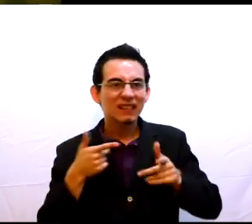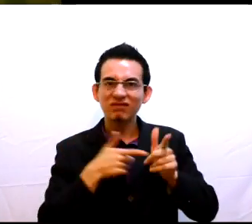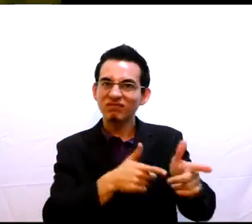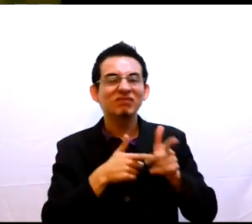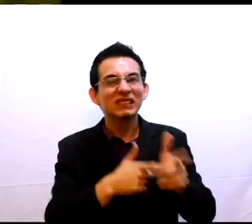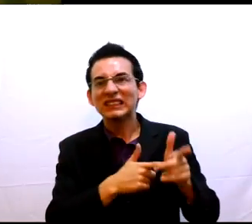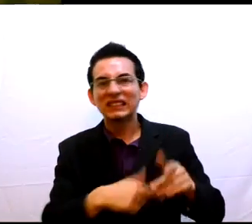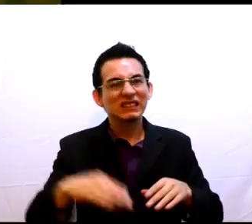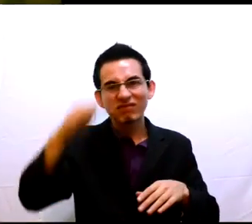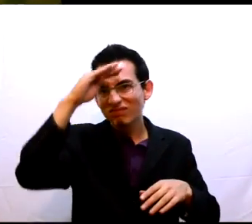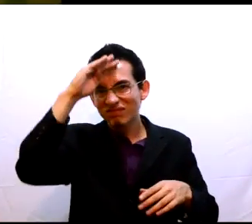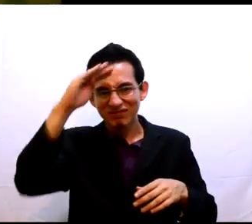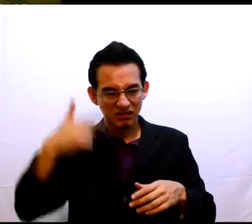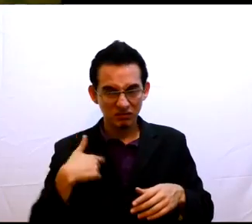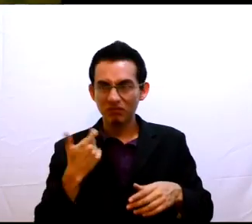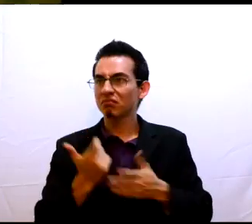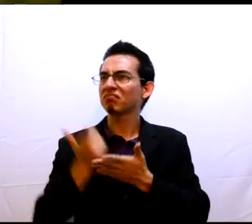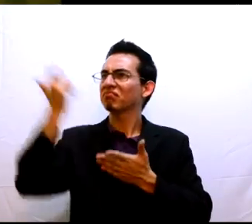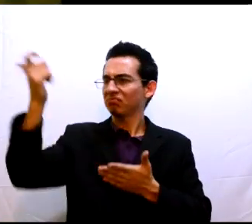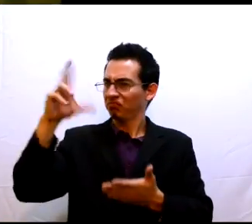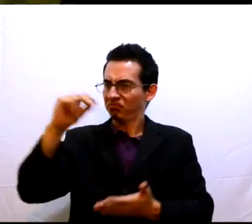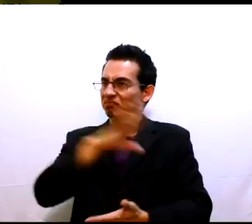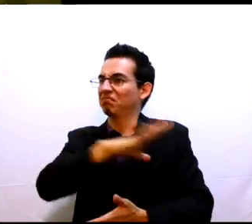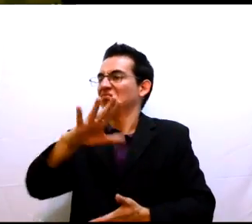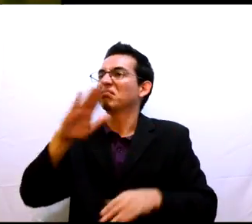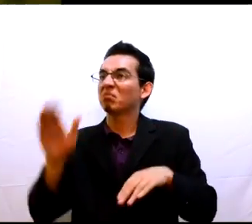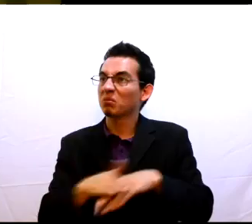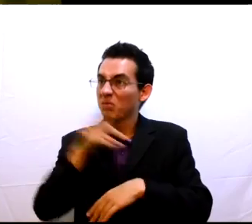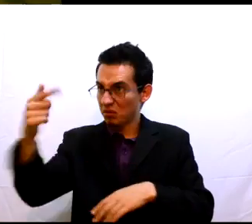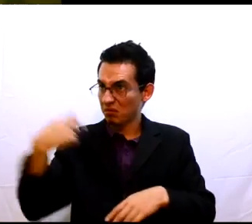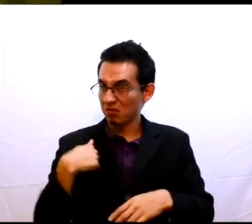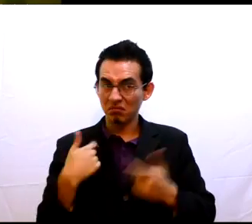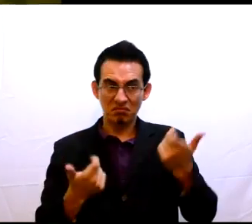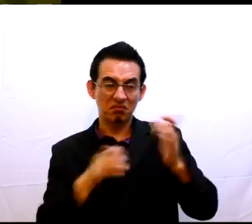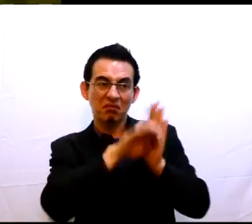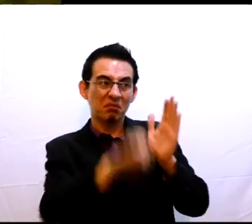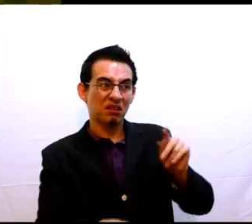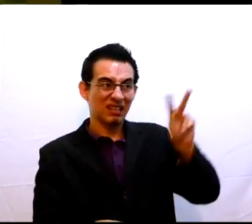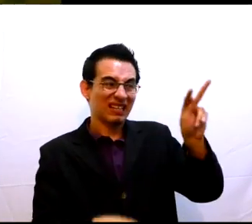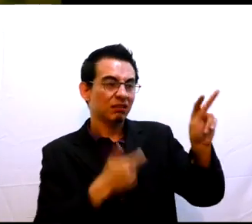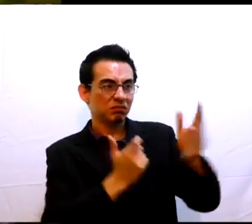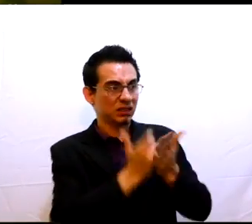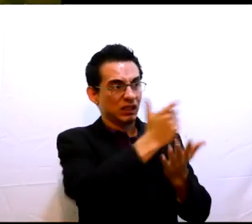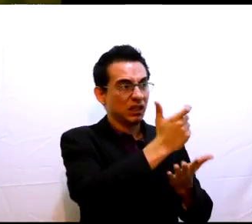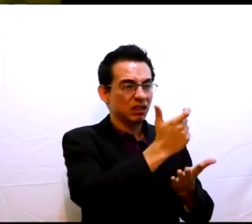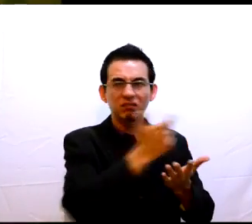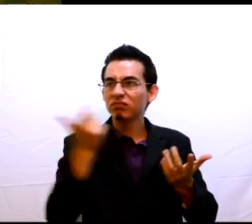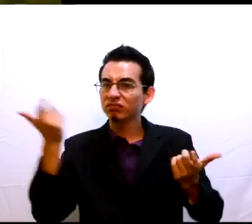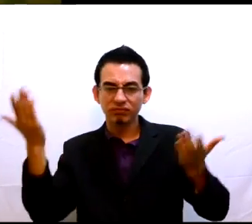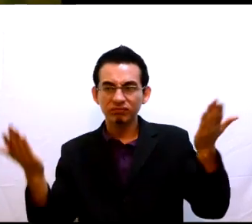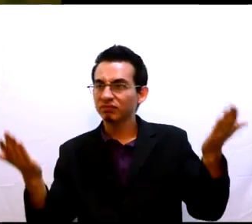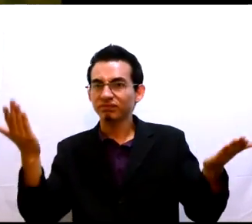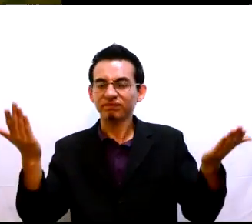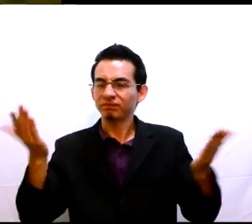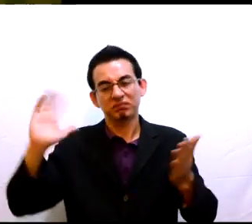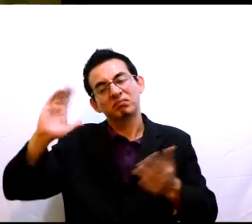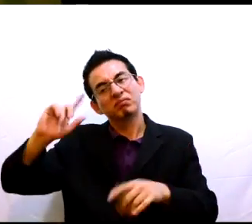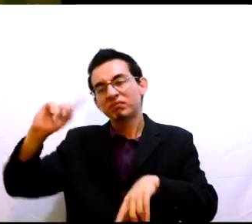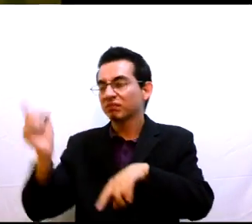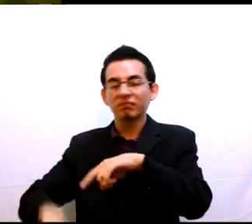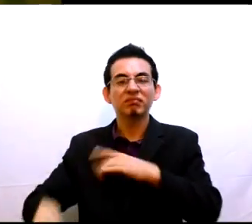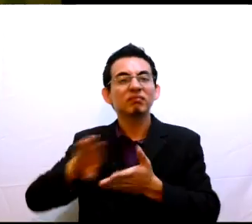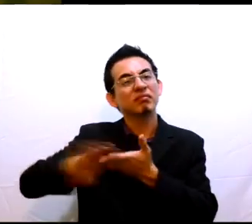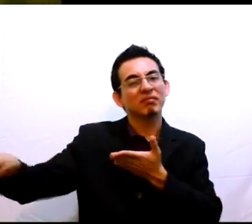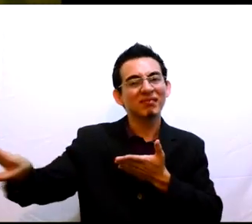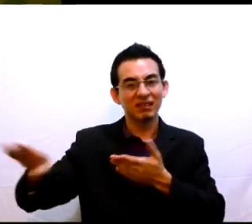dijo no canceló sano no te pago porque si televisa mejor tanto por qué me quieres cobrar o igual a lo mejor en el precio